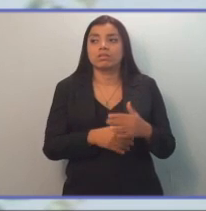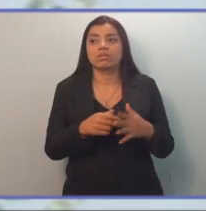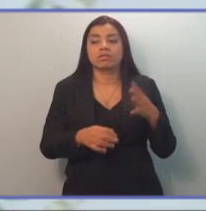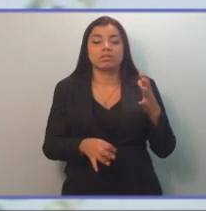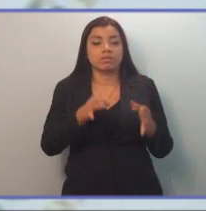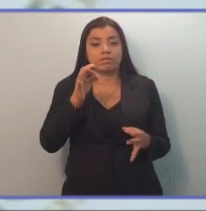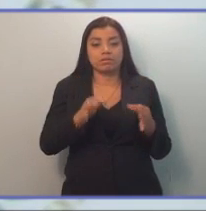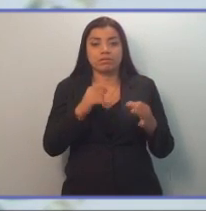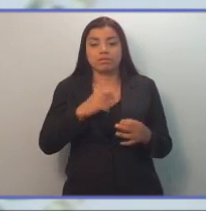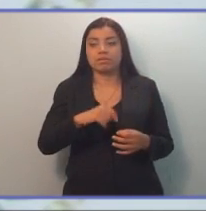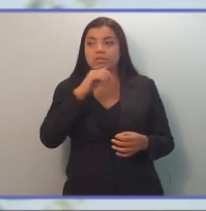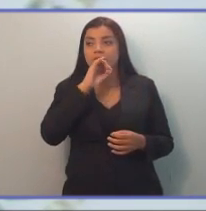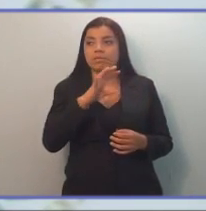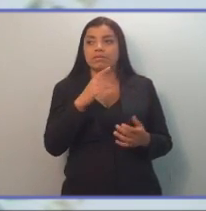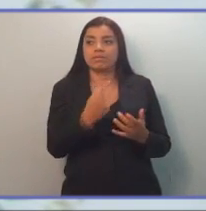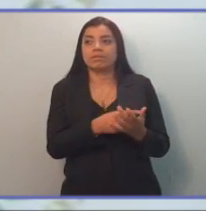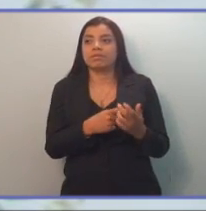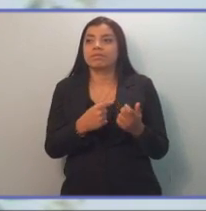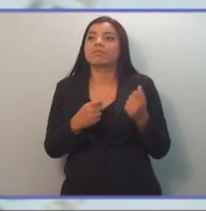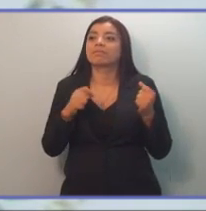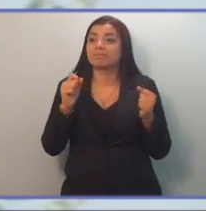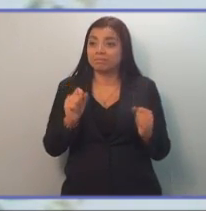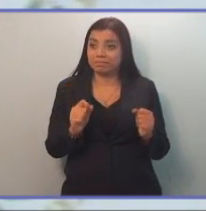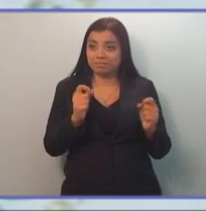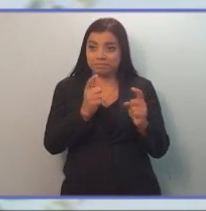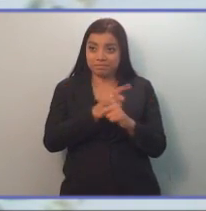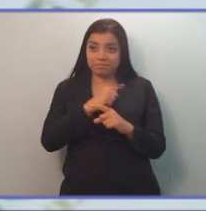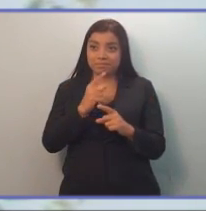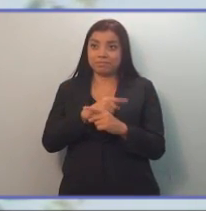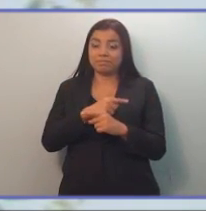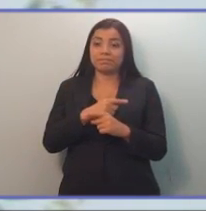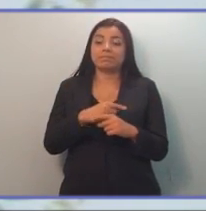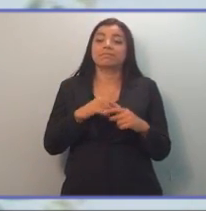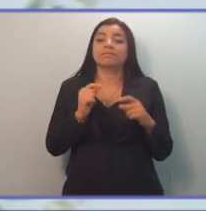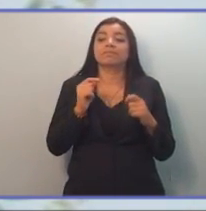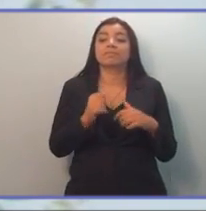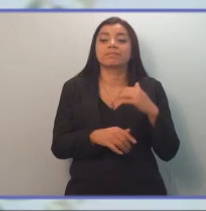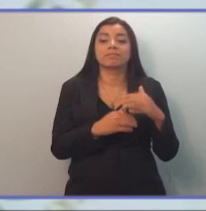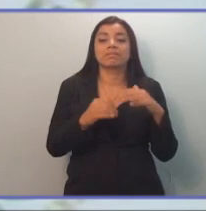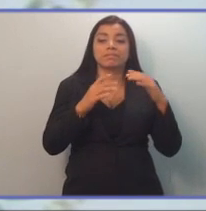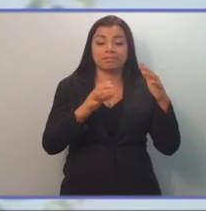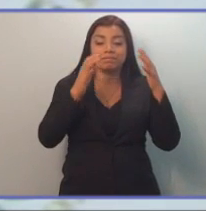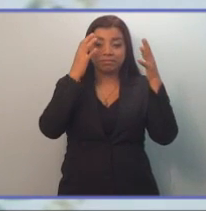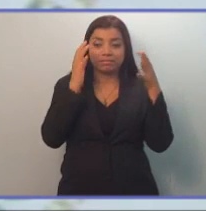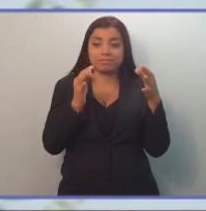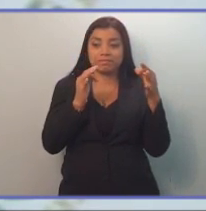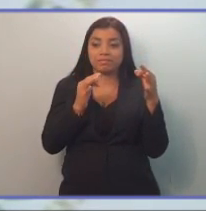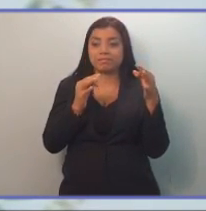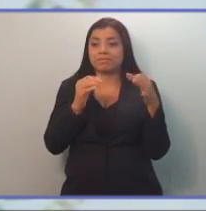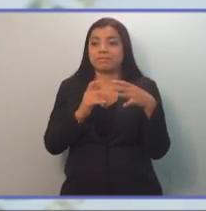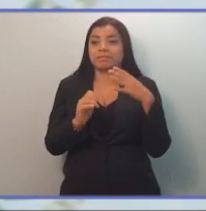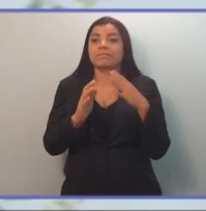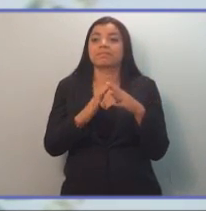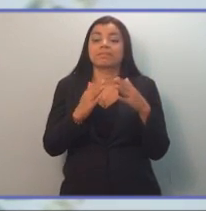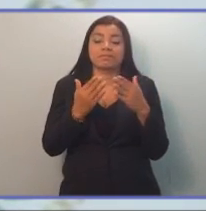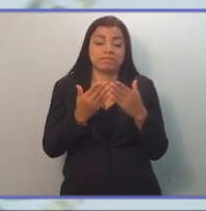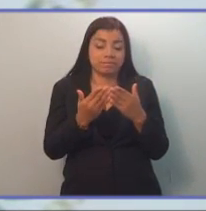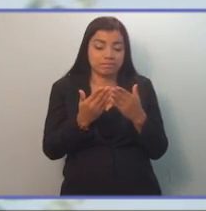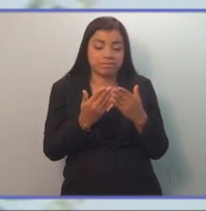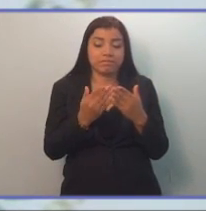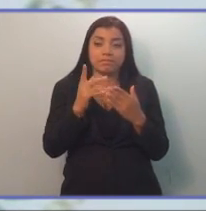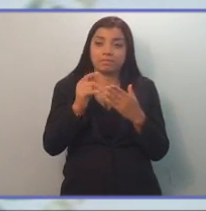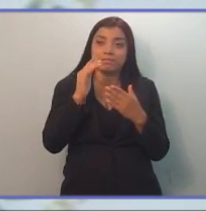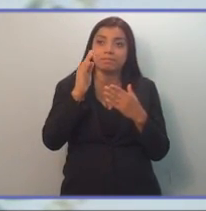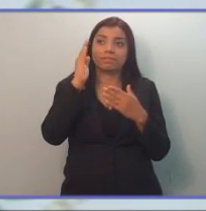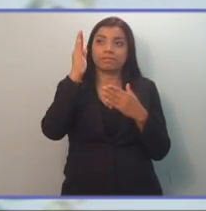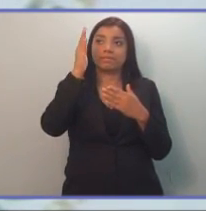ya dicho no se puede vulnerar. Los efectos de las sentencias de inconstitucionalidad son hacia futuro,